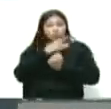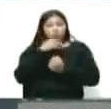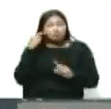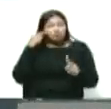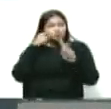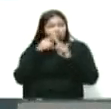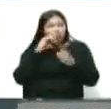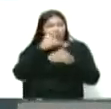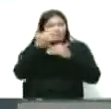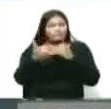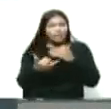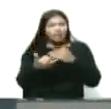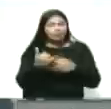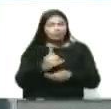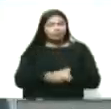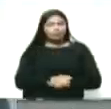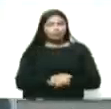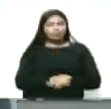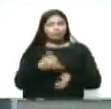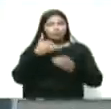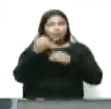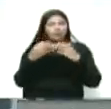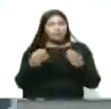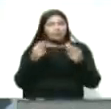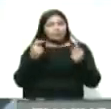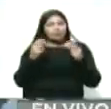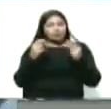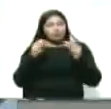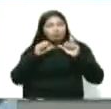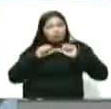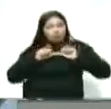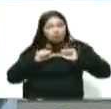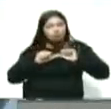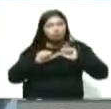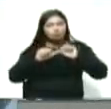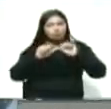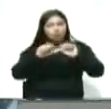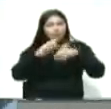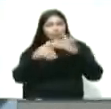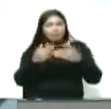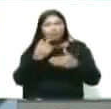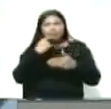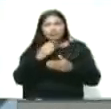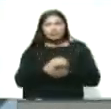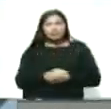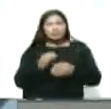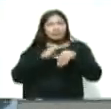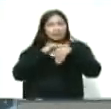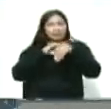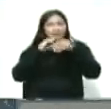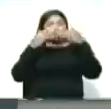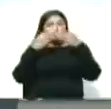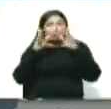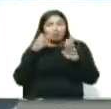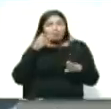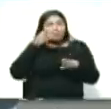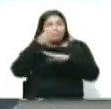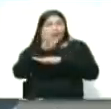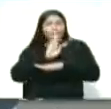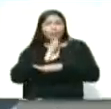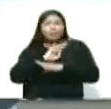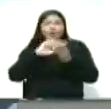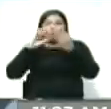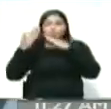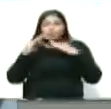denominado un plan de acción permanente que se llama El Ministerio Público Va a Tu